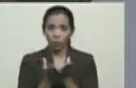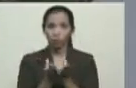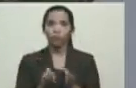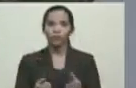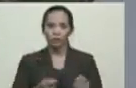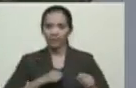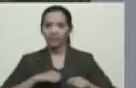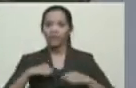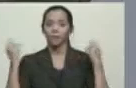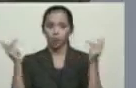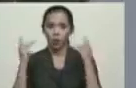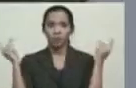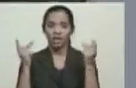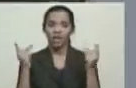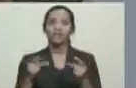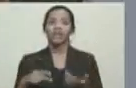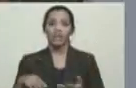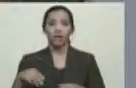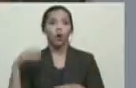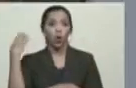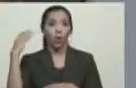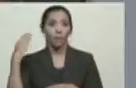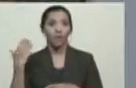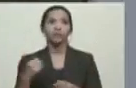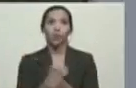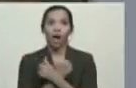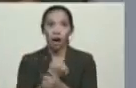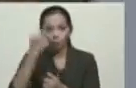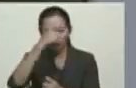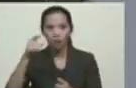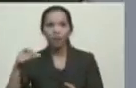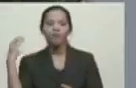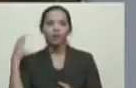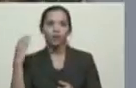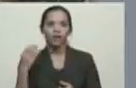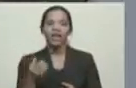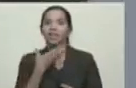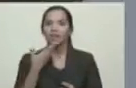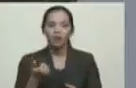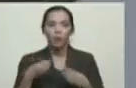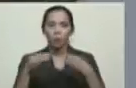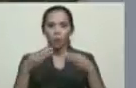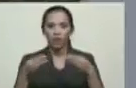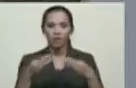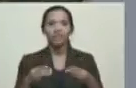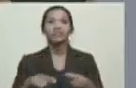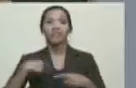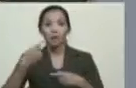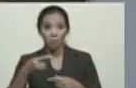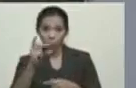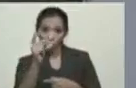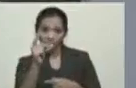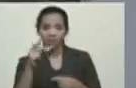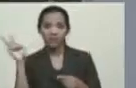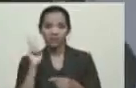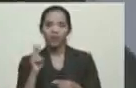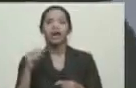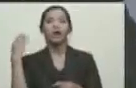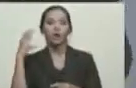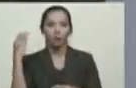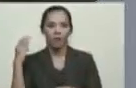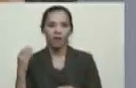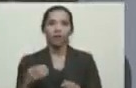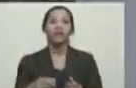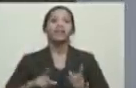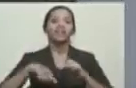disquera colombiana, a lo cual se lo agradezco, porque yo amo al pueblo colombiano, lo adoro. El mejor público que yo tengo después del venezolano es el colombiano, sobre todo en la época